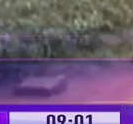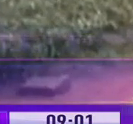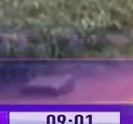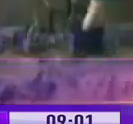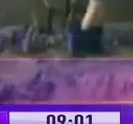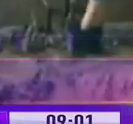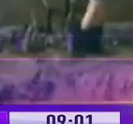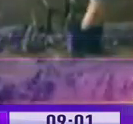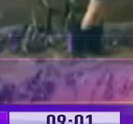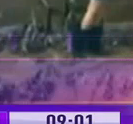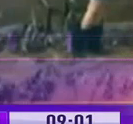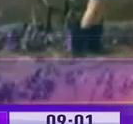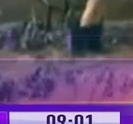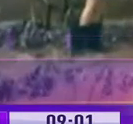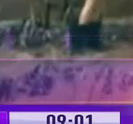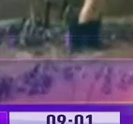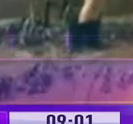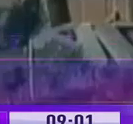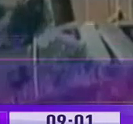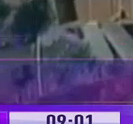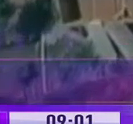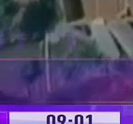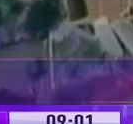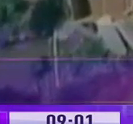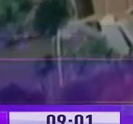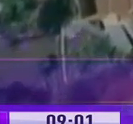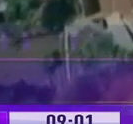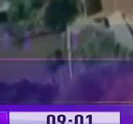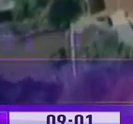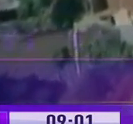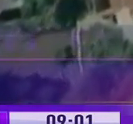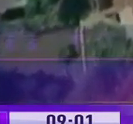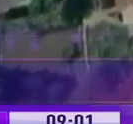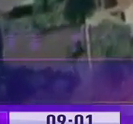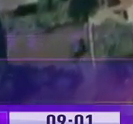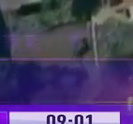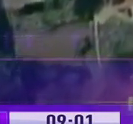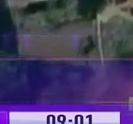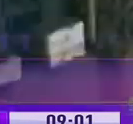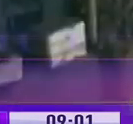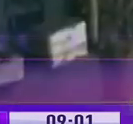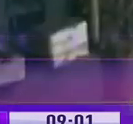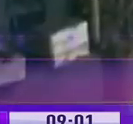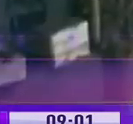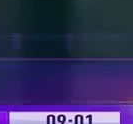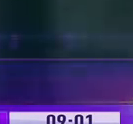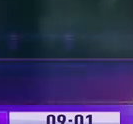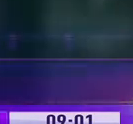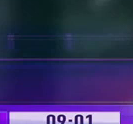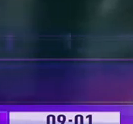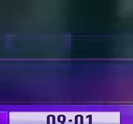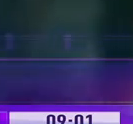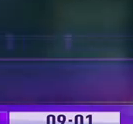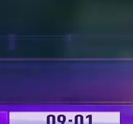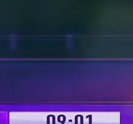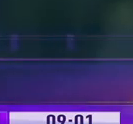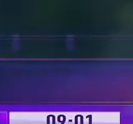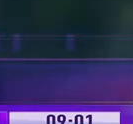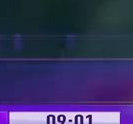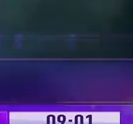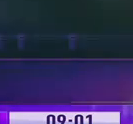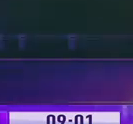primer noticiero de la comunidad, son las 9:01 en la mañana, 10 grados centígrados, temperatura en el Distrito Metropolitano de Quito. Ya